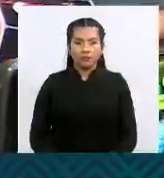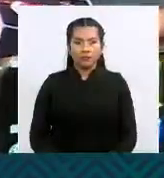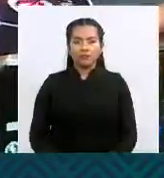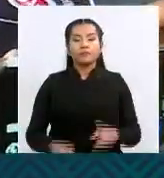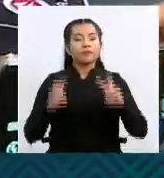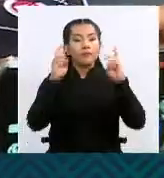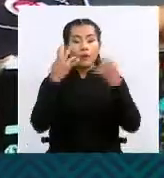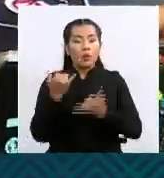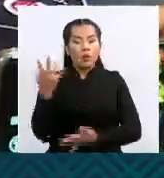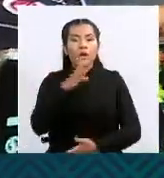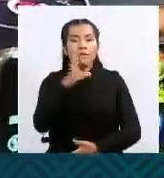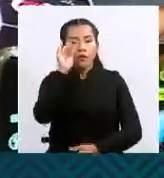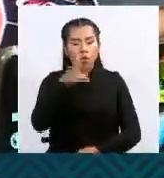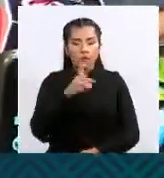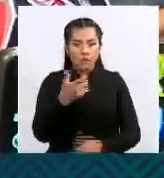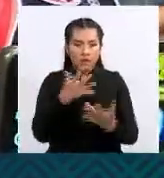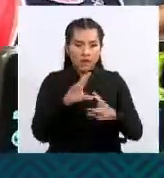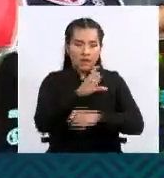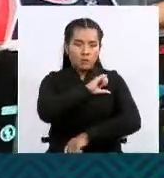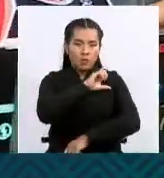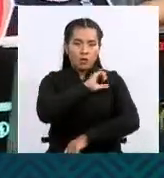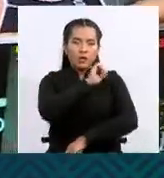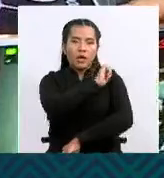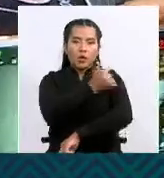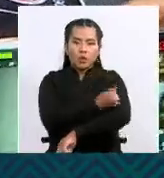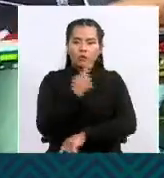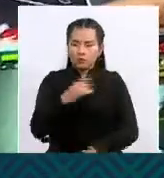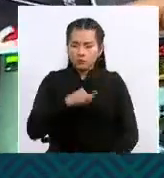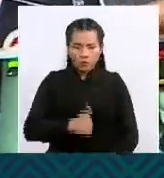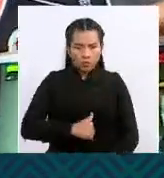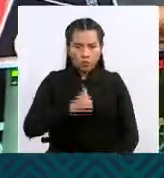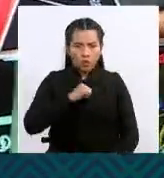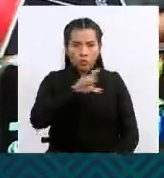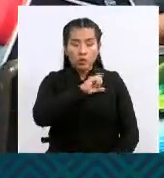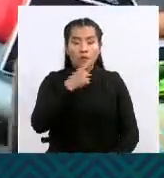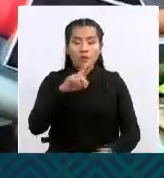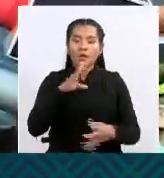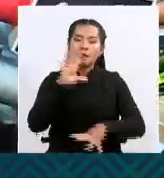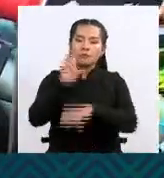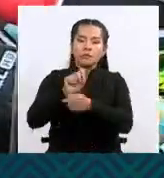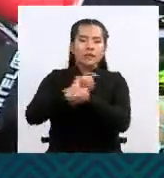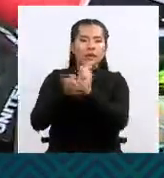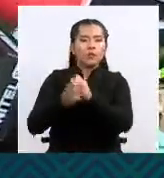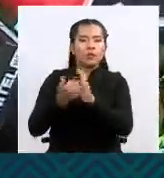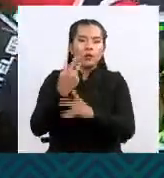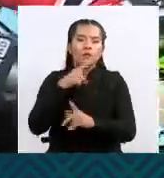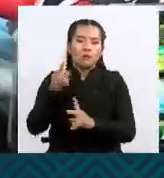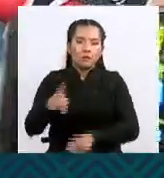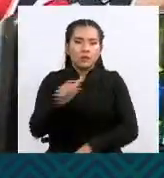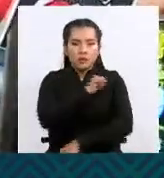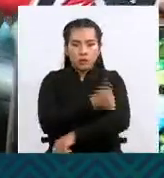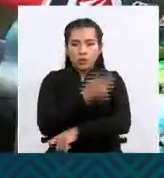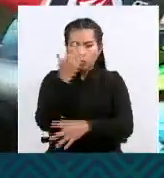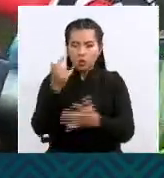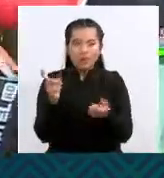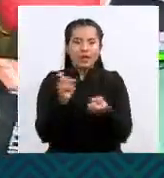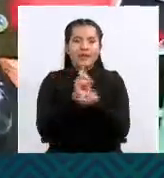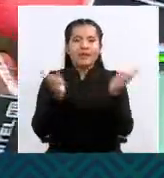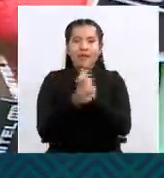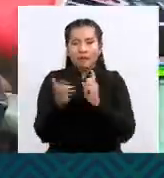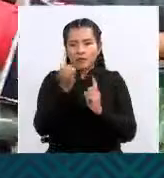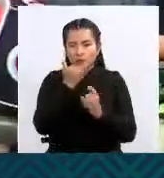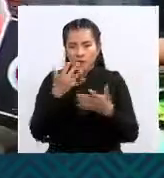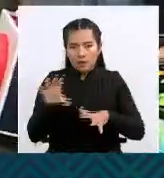¿Usted se va conforme, general? Absolutamente conforme y orgulloso de ser policía. General, estamos vivos en este momento, por favor. Se conoce de este cambio, en minutos